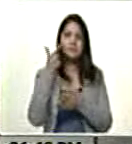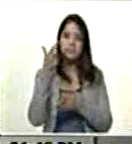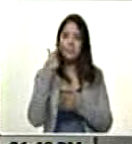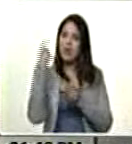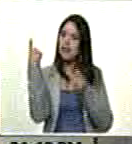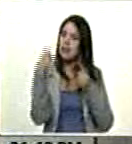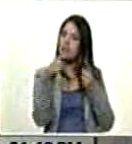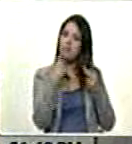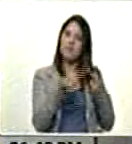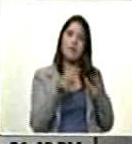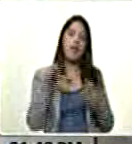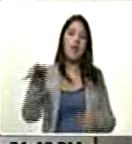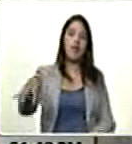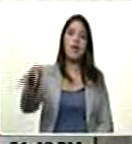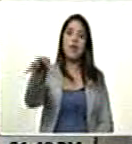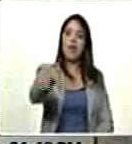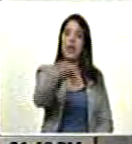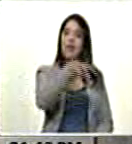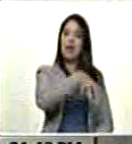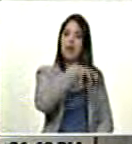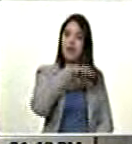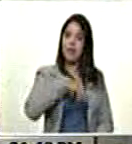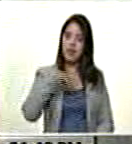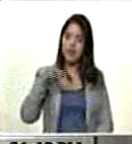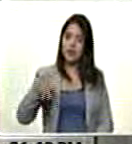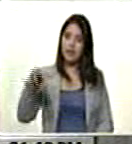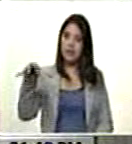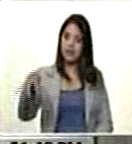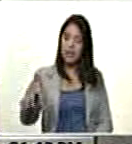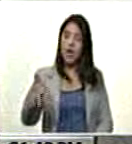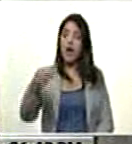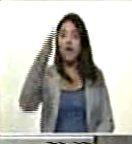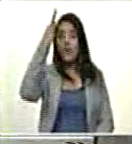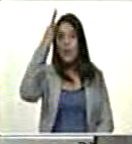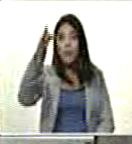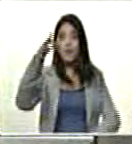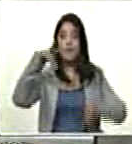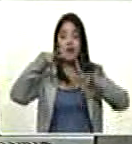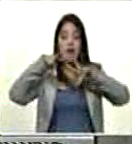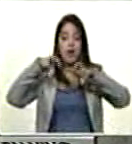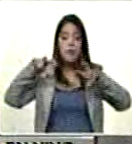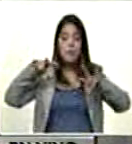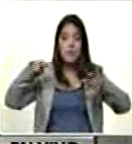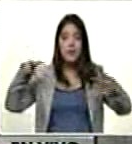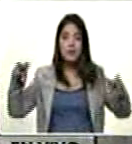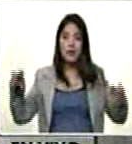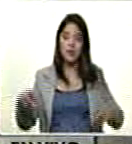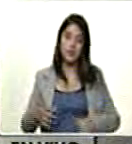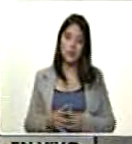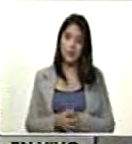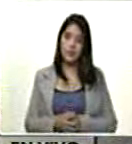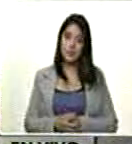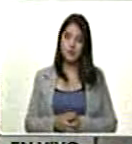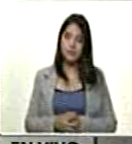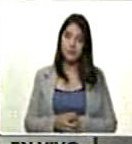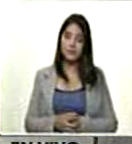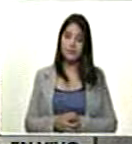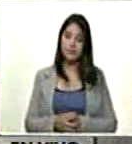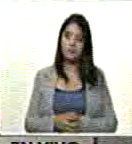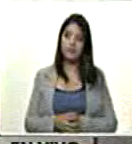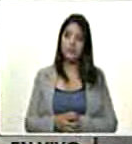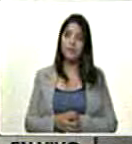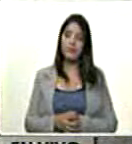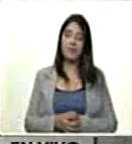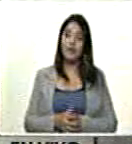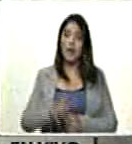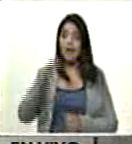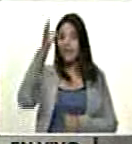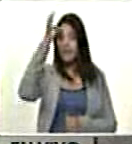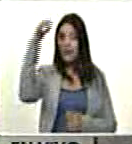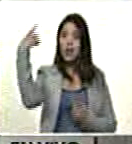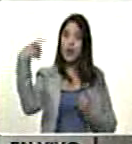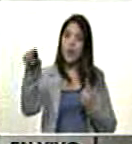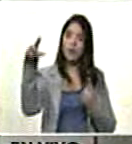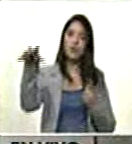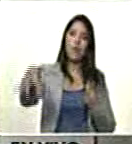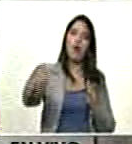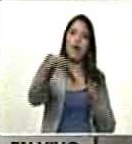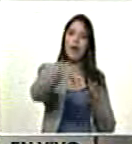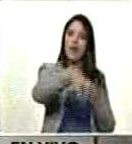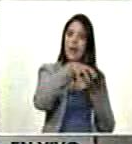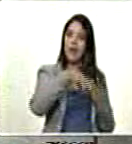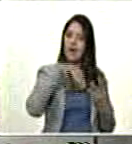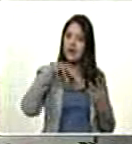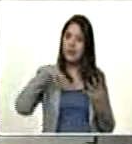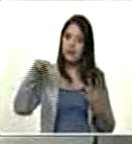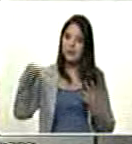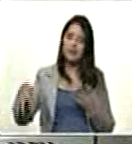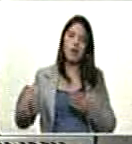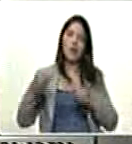distintos estados para actuar como fiscales investigadores. Los fiscales superiores de los distintos estados estarán de